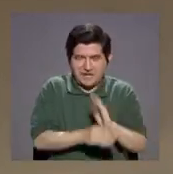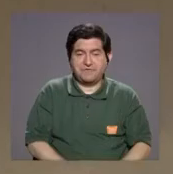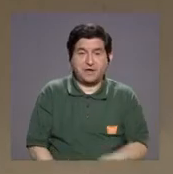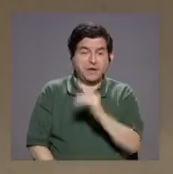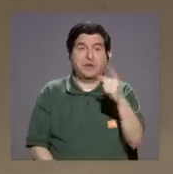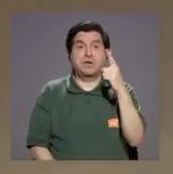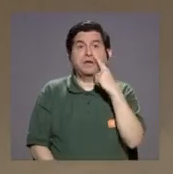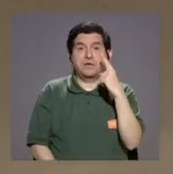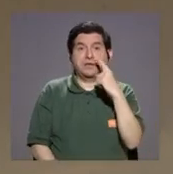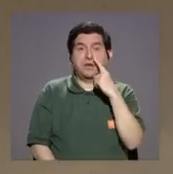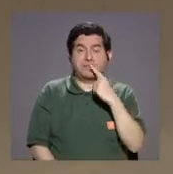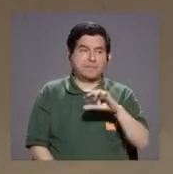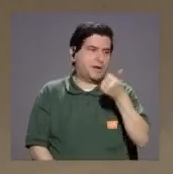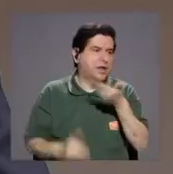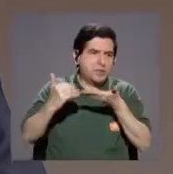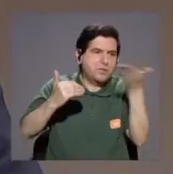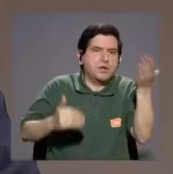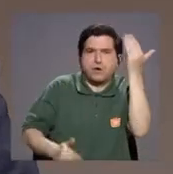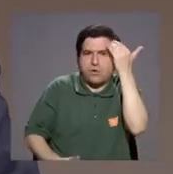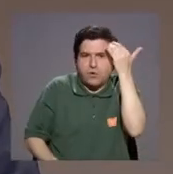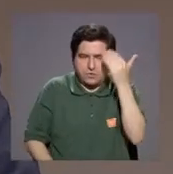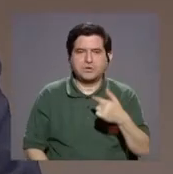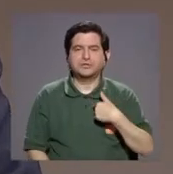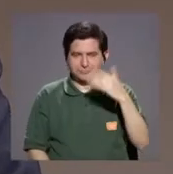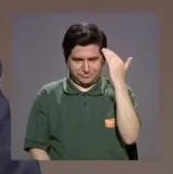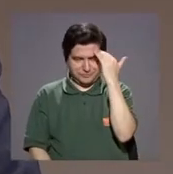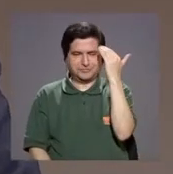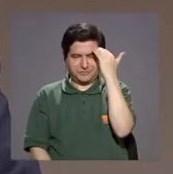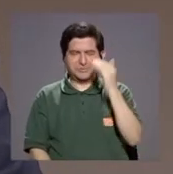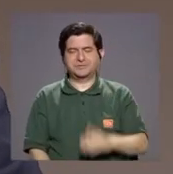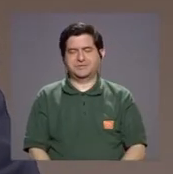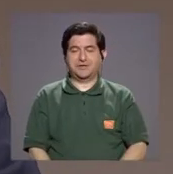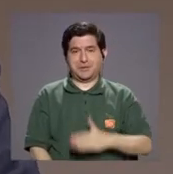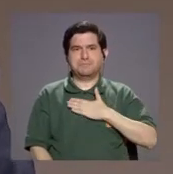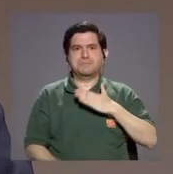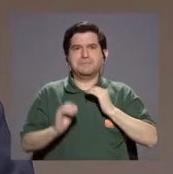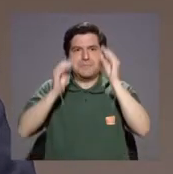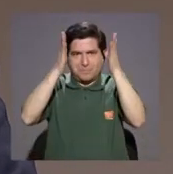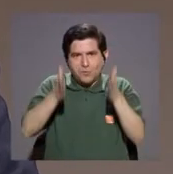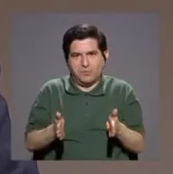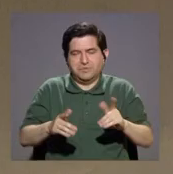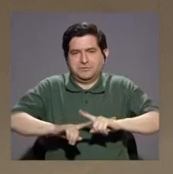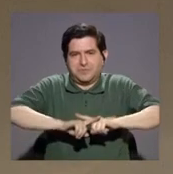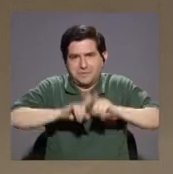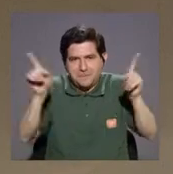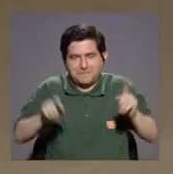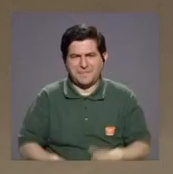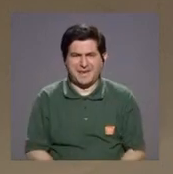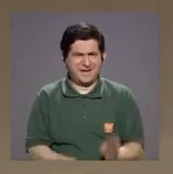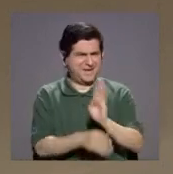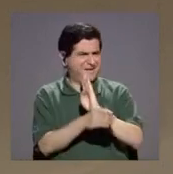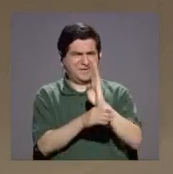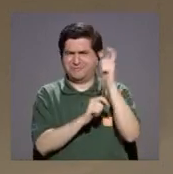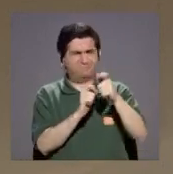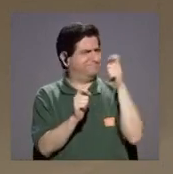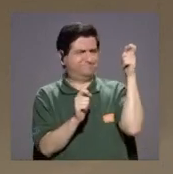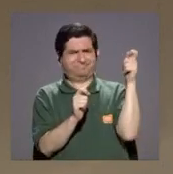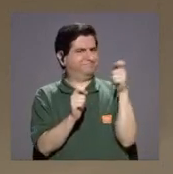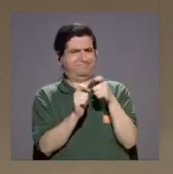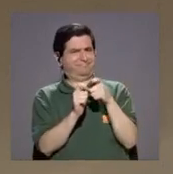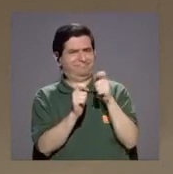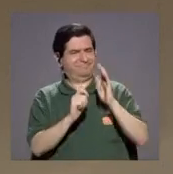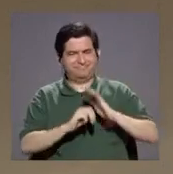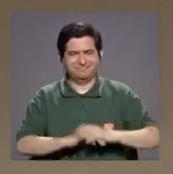saca de un montón de otras cosas a mí me costó fue profesor mío pero de banca no exactamente